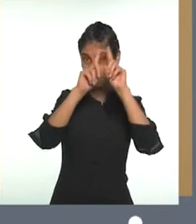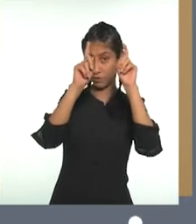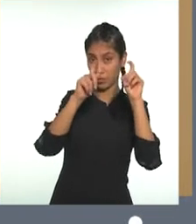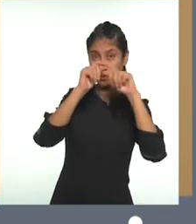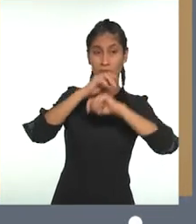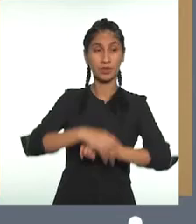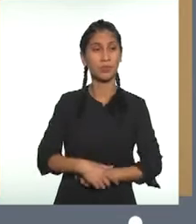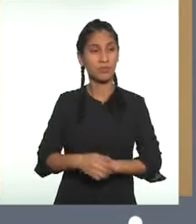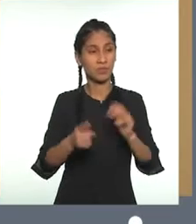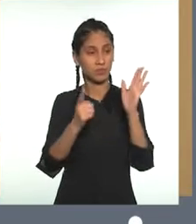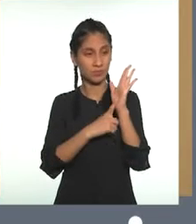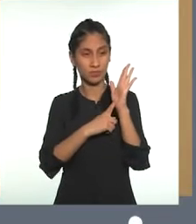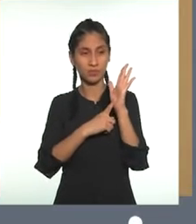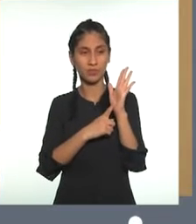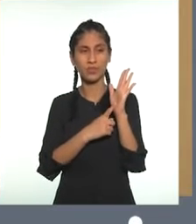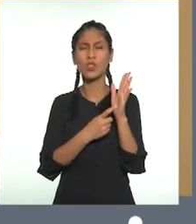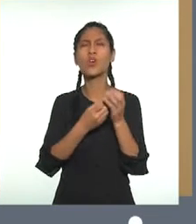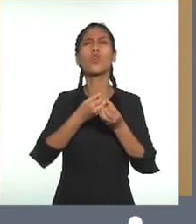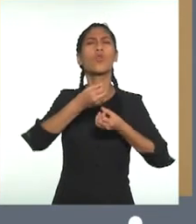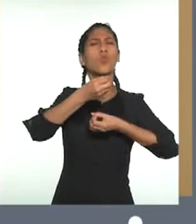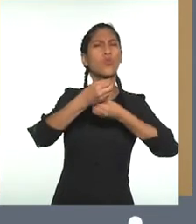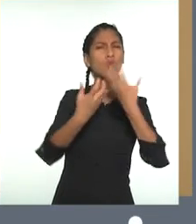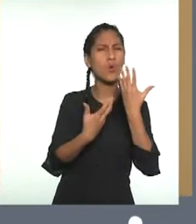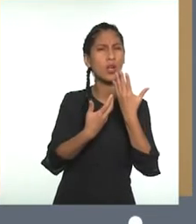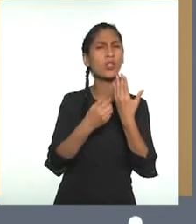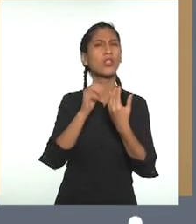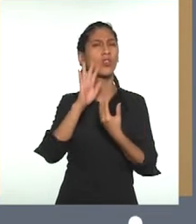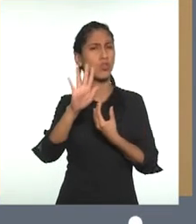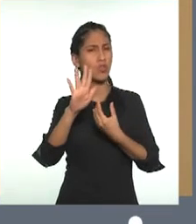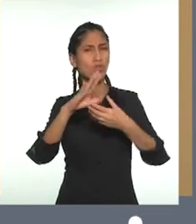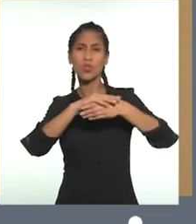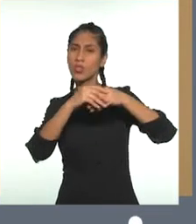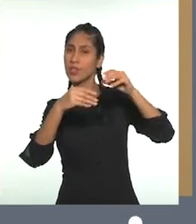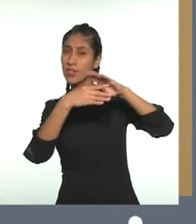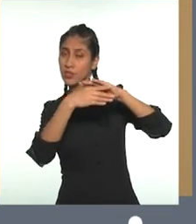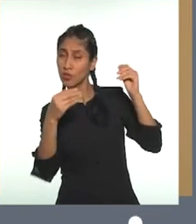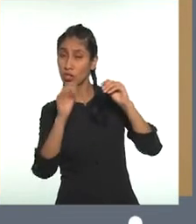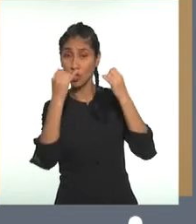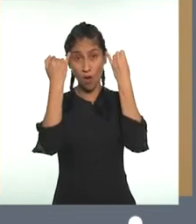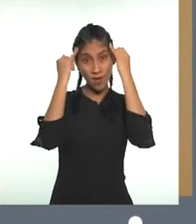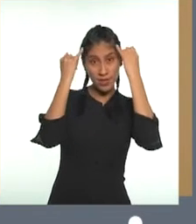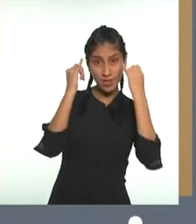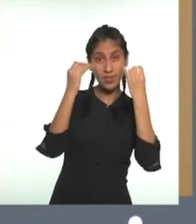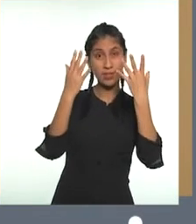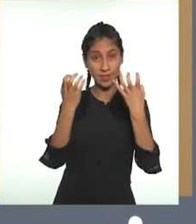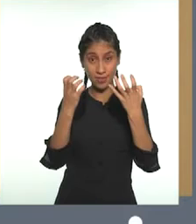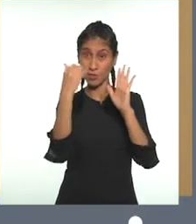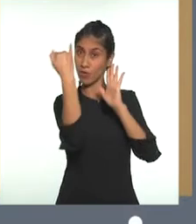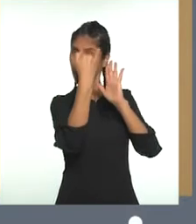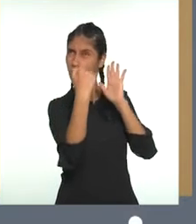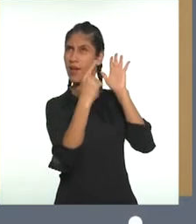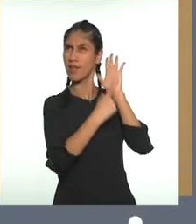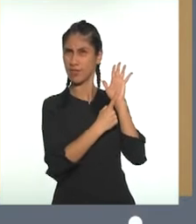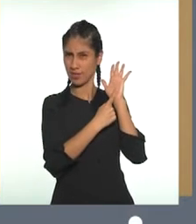preguntas. ¿Cuáles son las ideas, historia que quiero transmitir en mi narrativa visual?